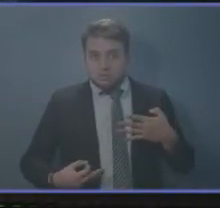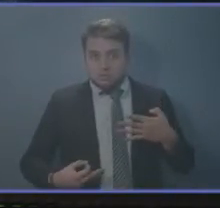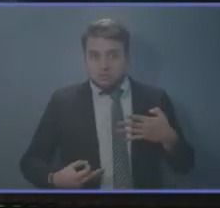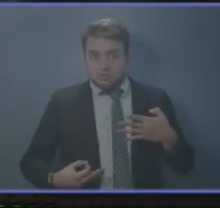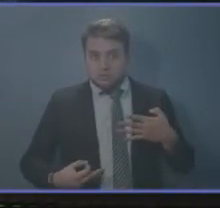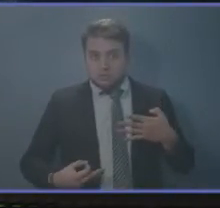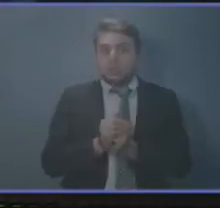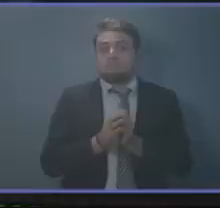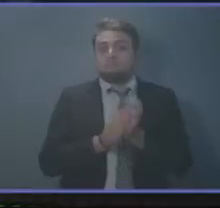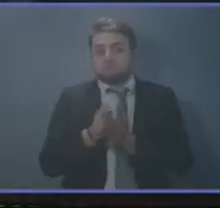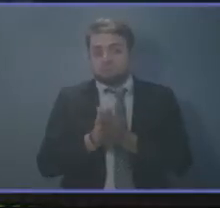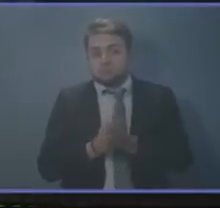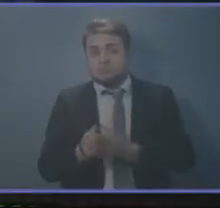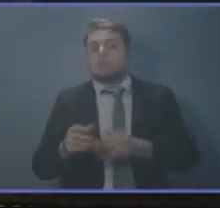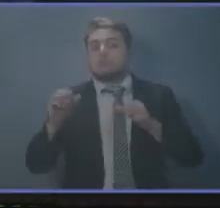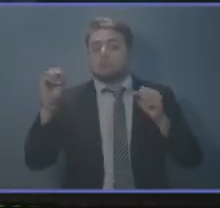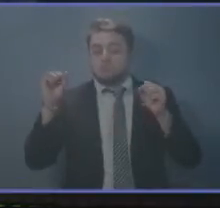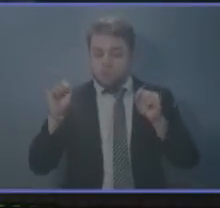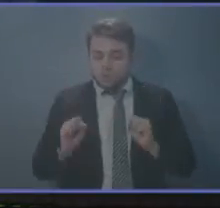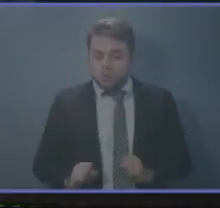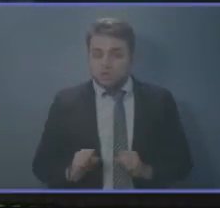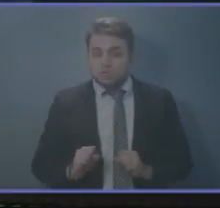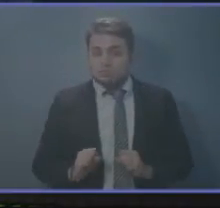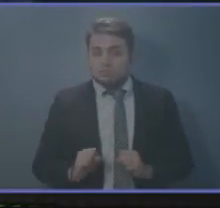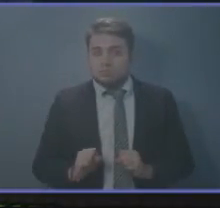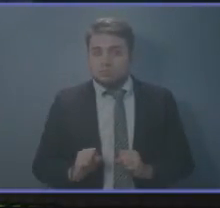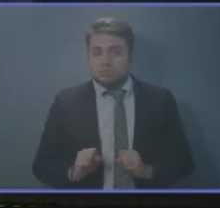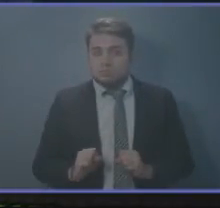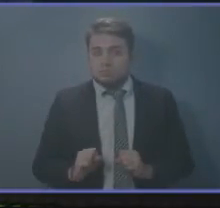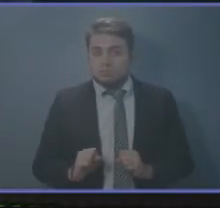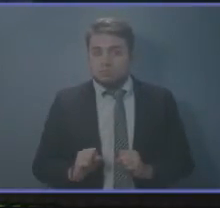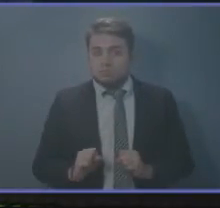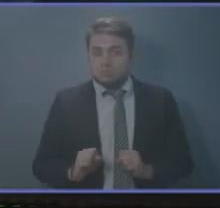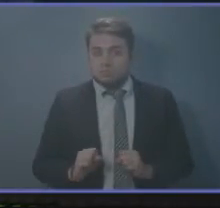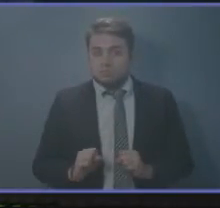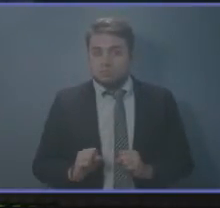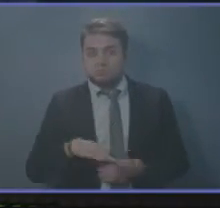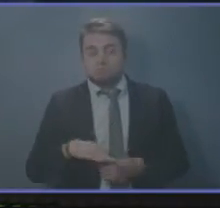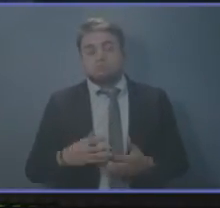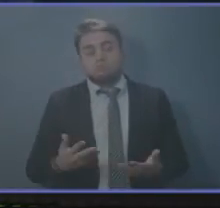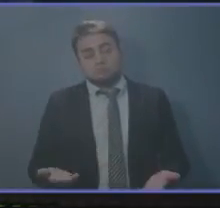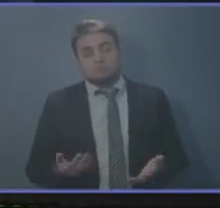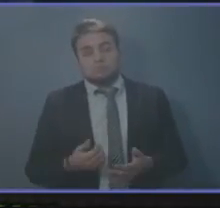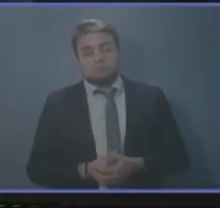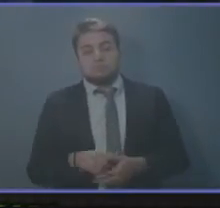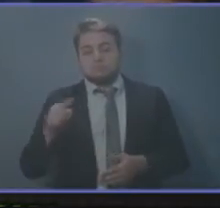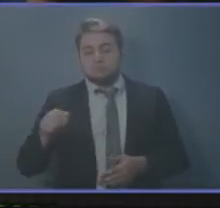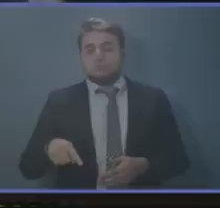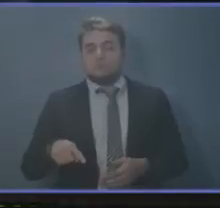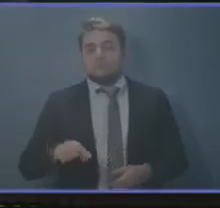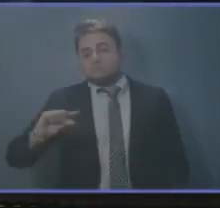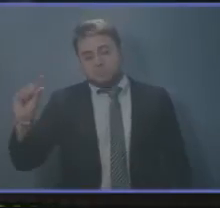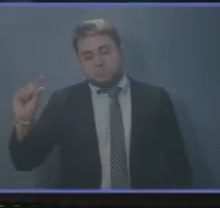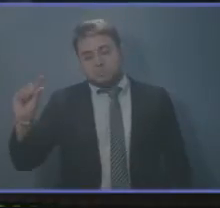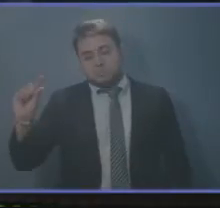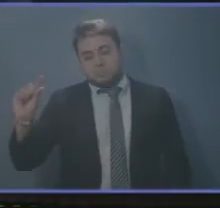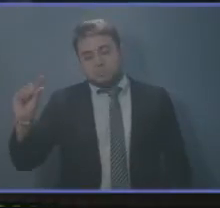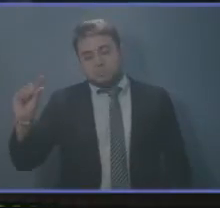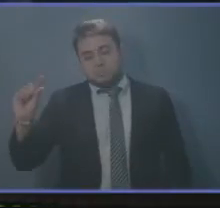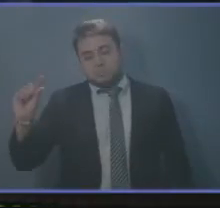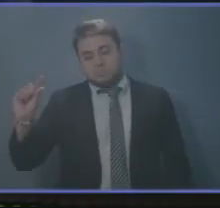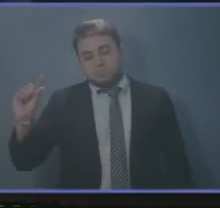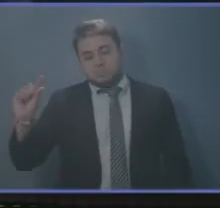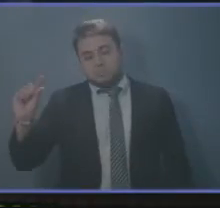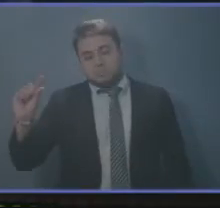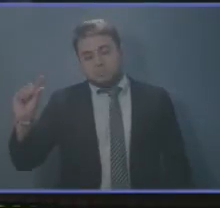intereses, debemos abstenernos de votar. Y está la puerta abierta para aquel que se quiera abstener